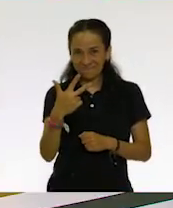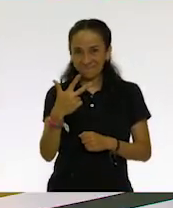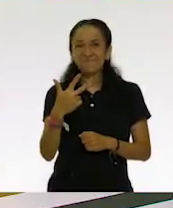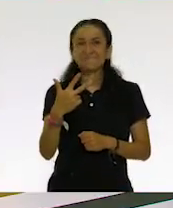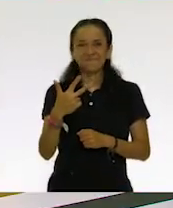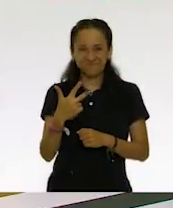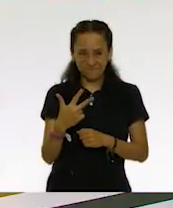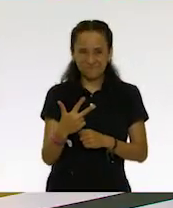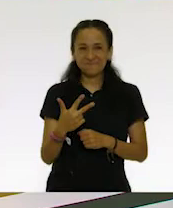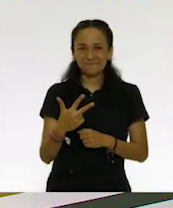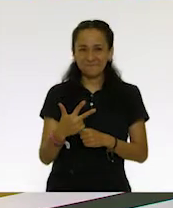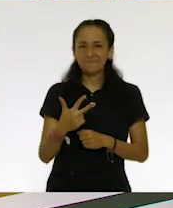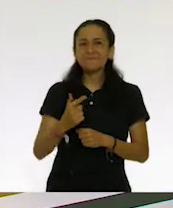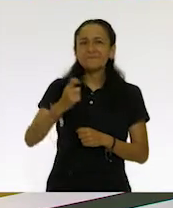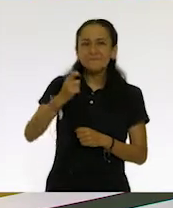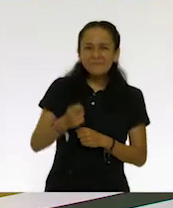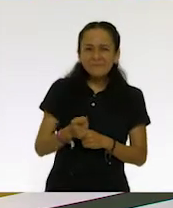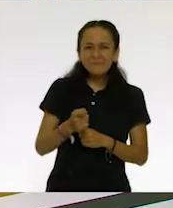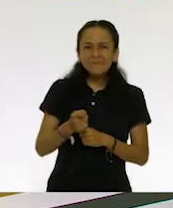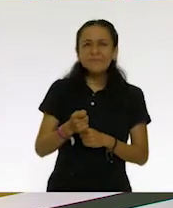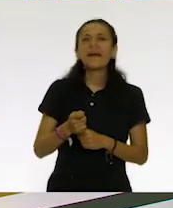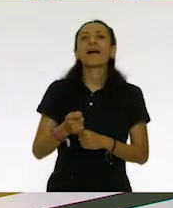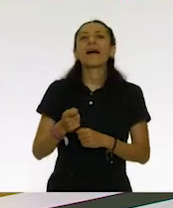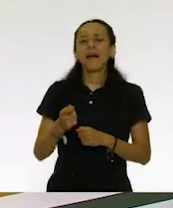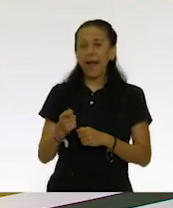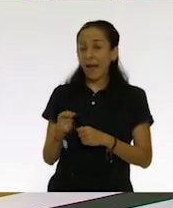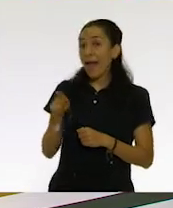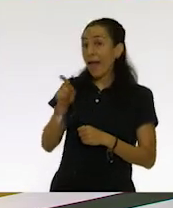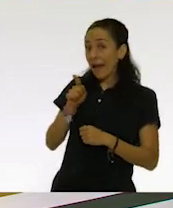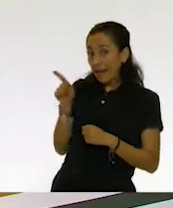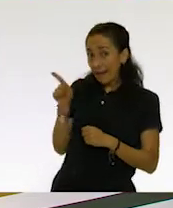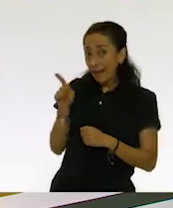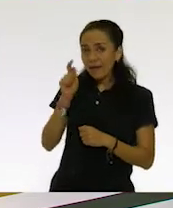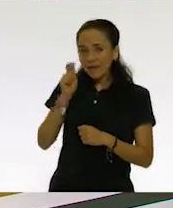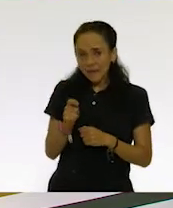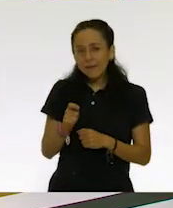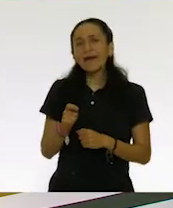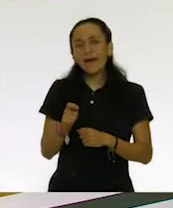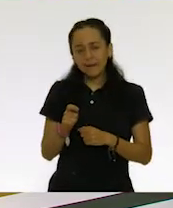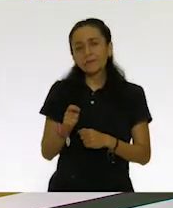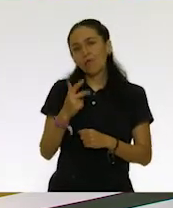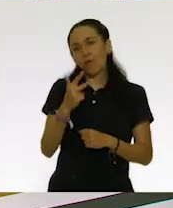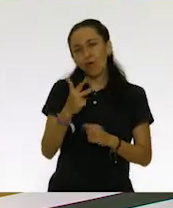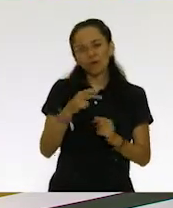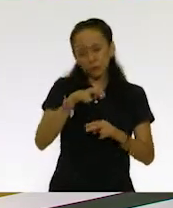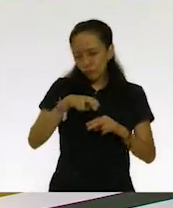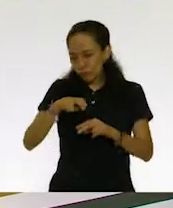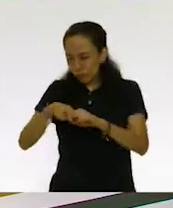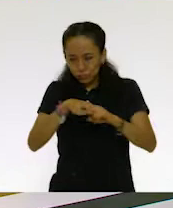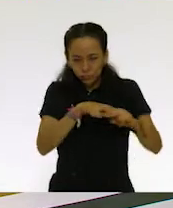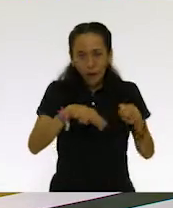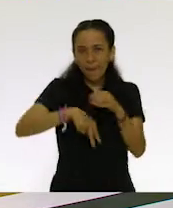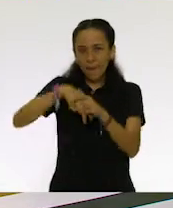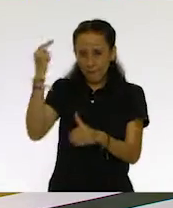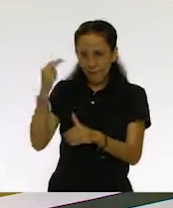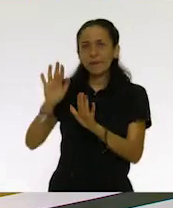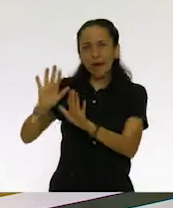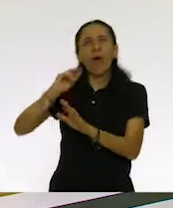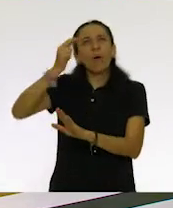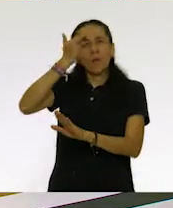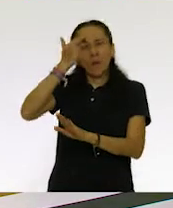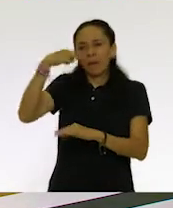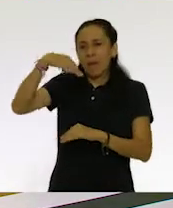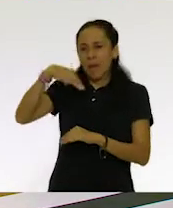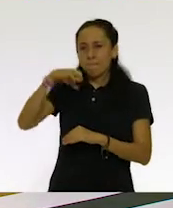8. Significa que hasta aquí es donde estaban los asientos del autobús. Vamos a recordar, Moni estaba en